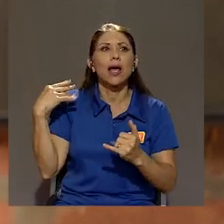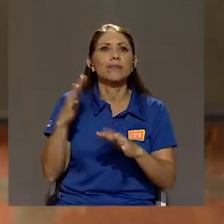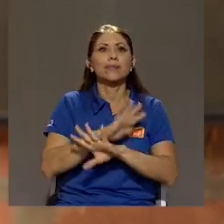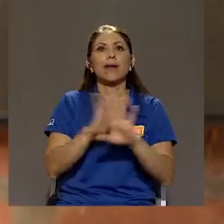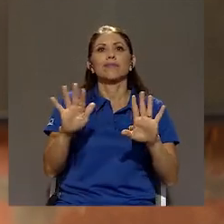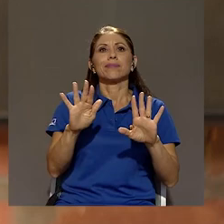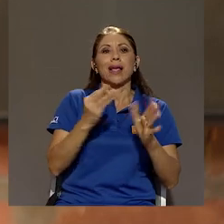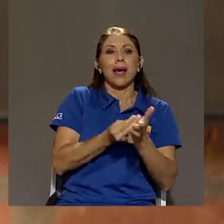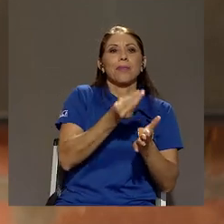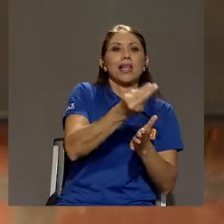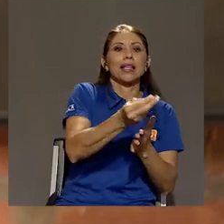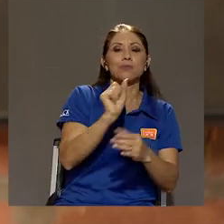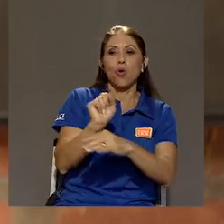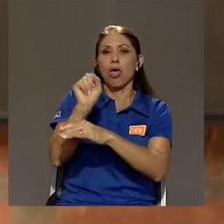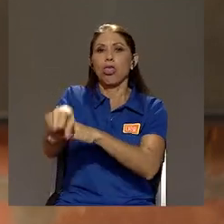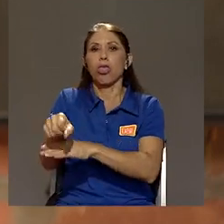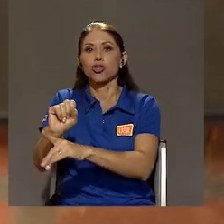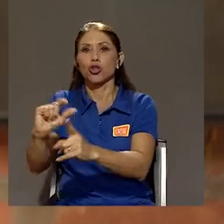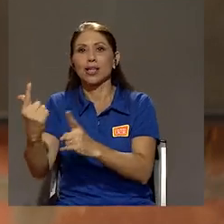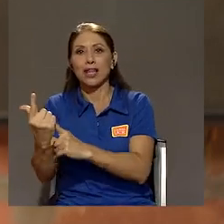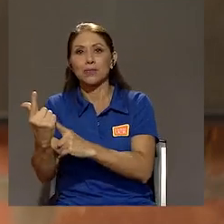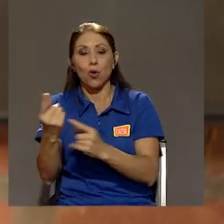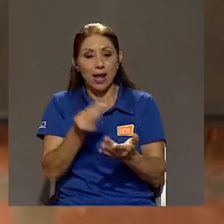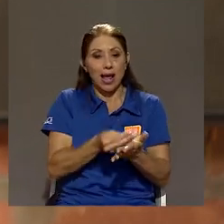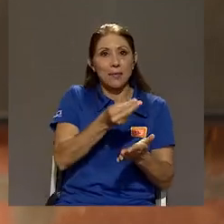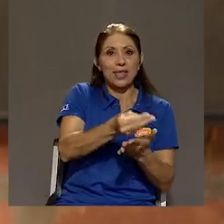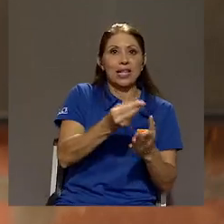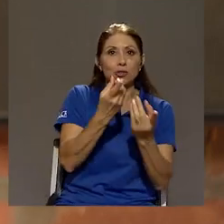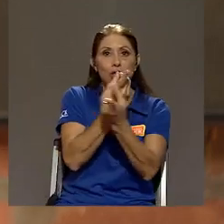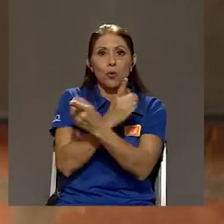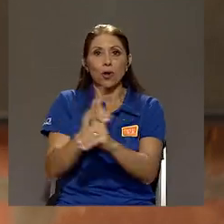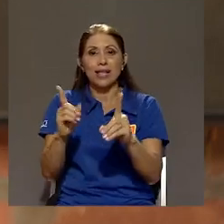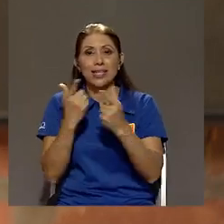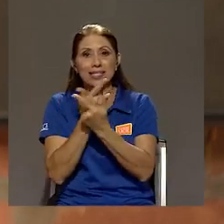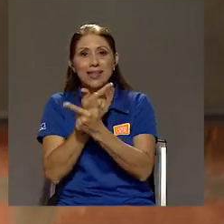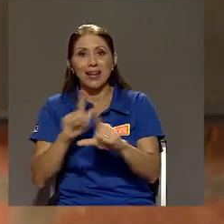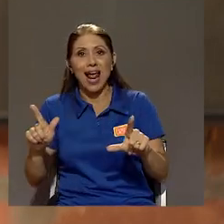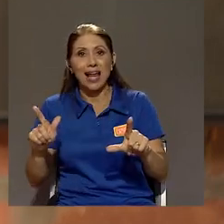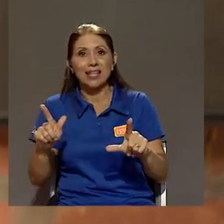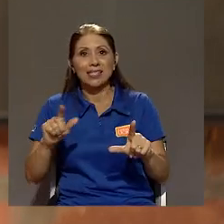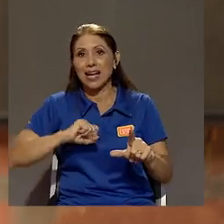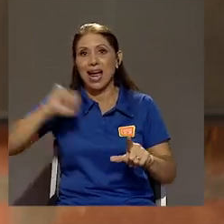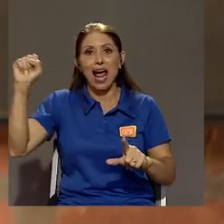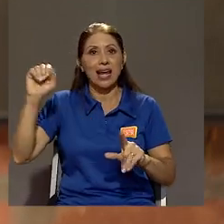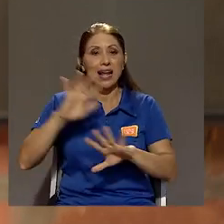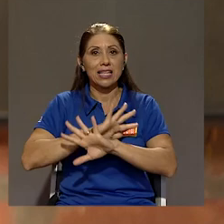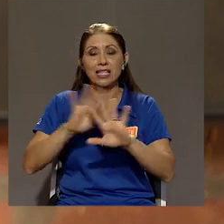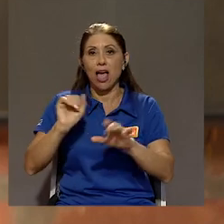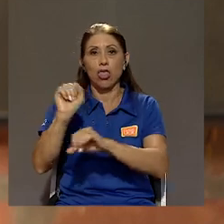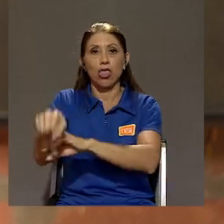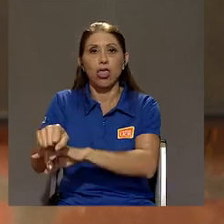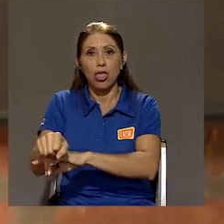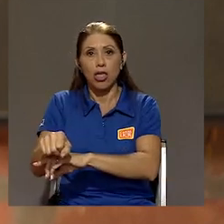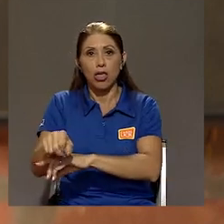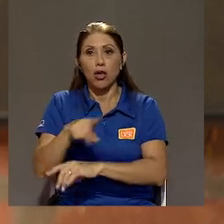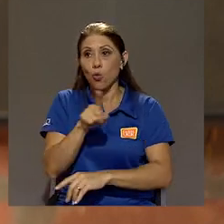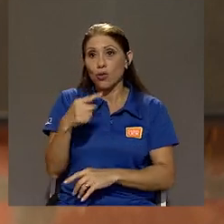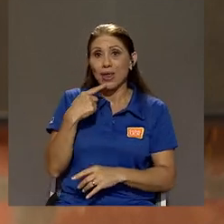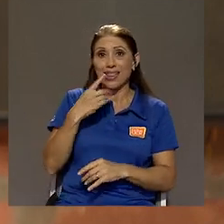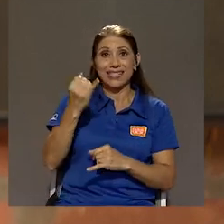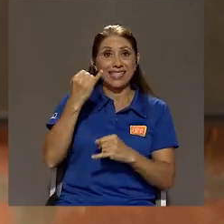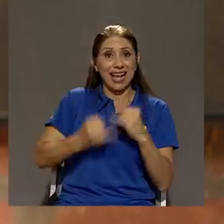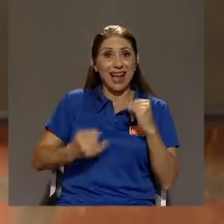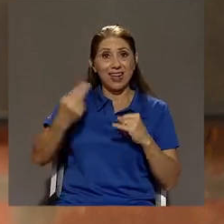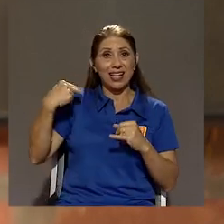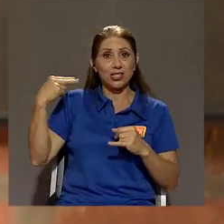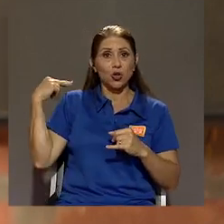al socialismo, entonces el capitalismo y las democracias liberales ganan el concurso, y cuando él